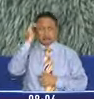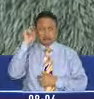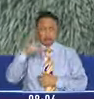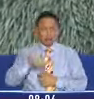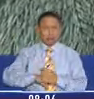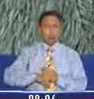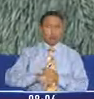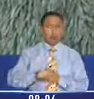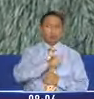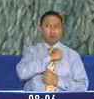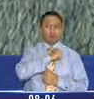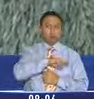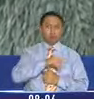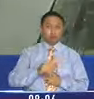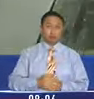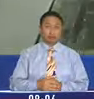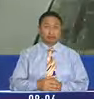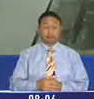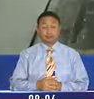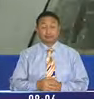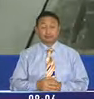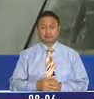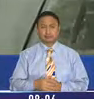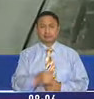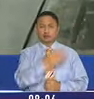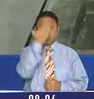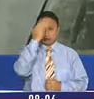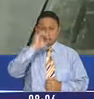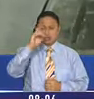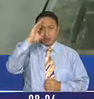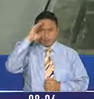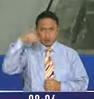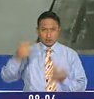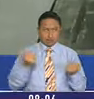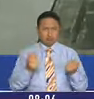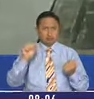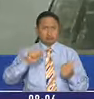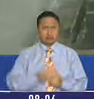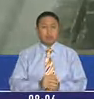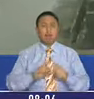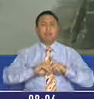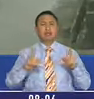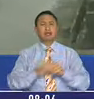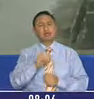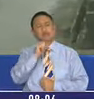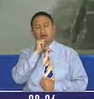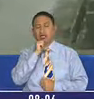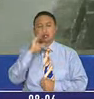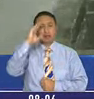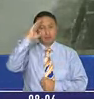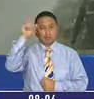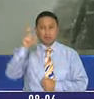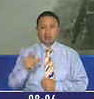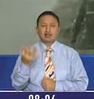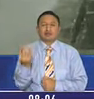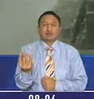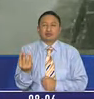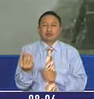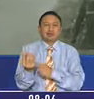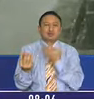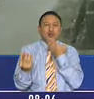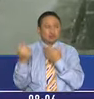el temor a ser asaltados. No desconocen el trabajo de la policía. Sin embargo, dicen que el personal no abastece una